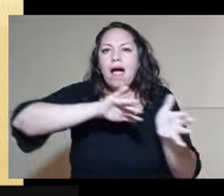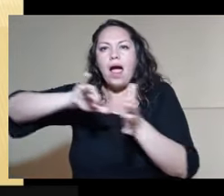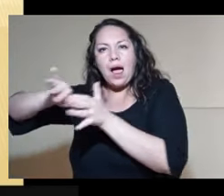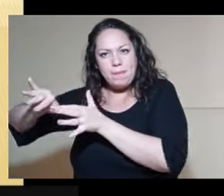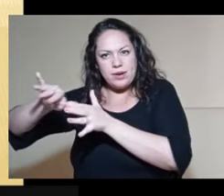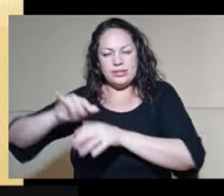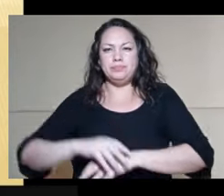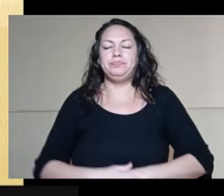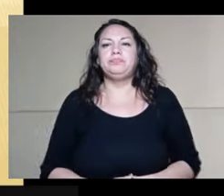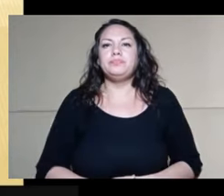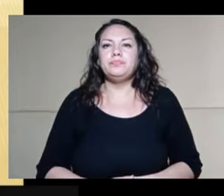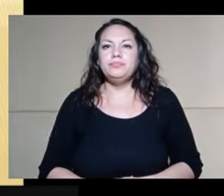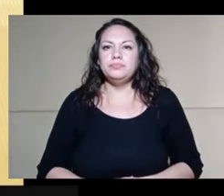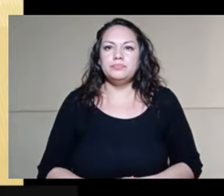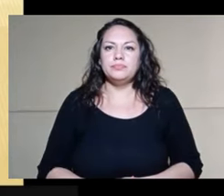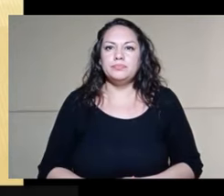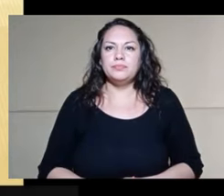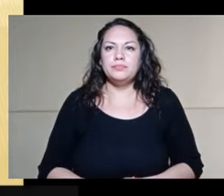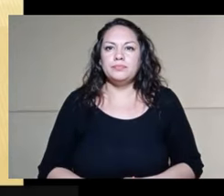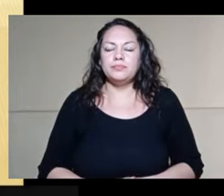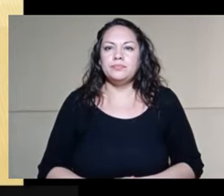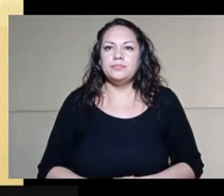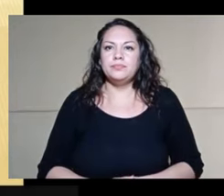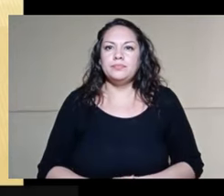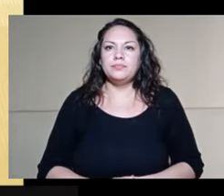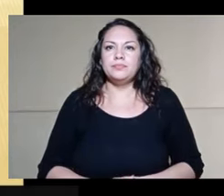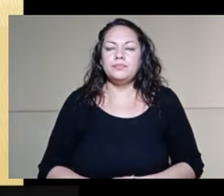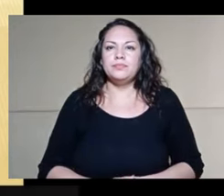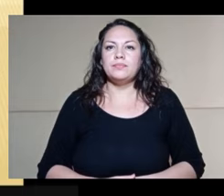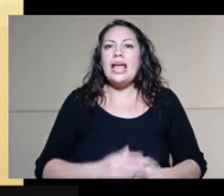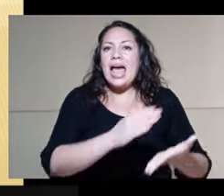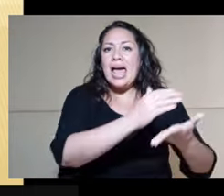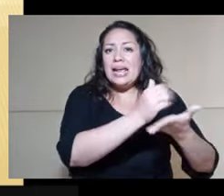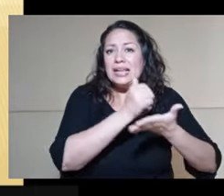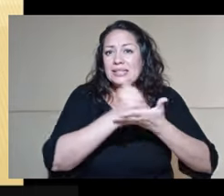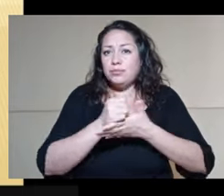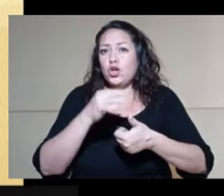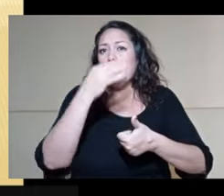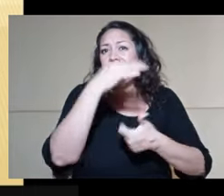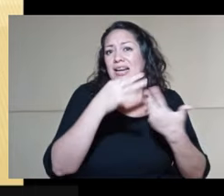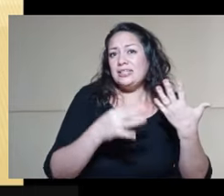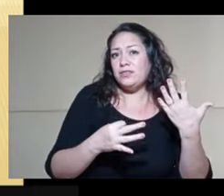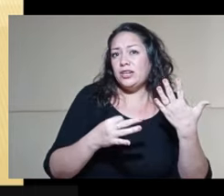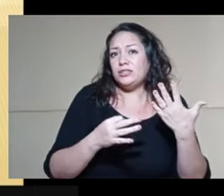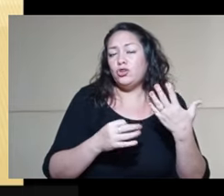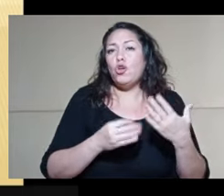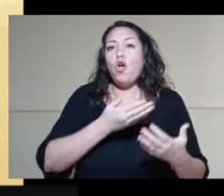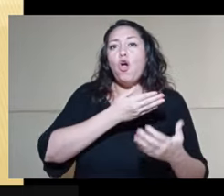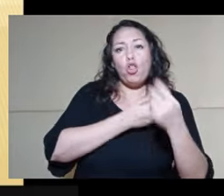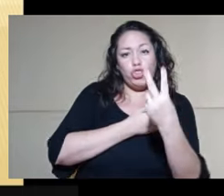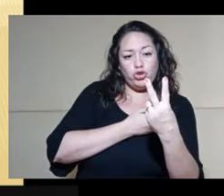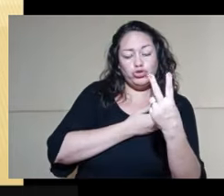lámina, sino que les estoy dando otros contenidos antes. Los receptores yo los puedo clasificar desde el punto de